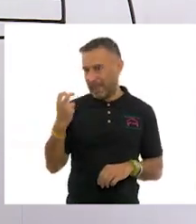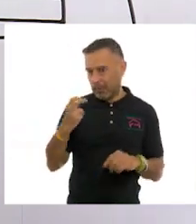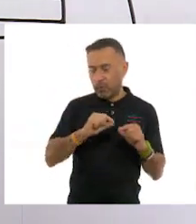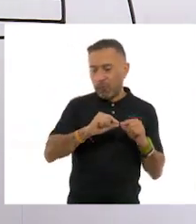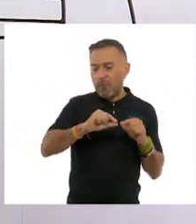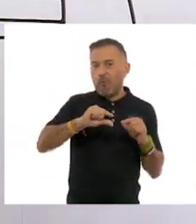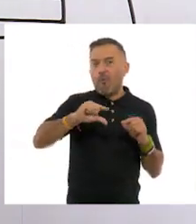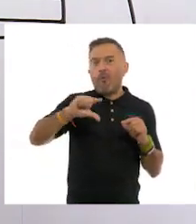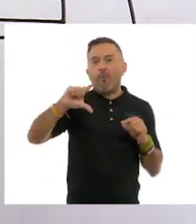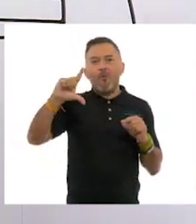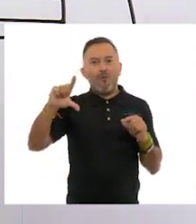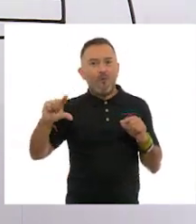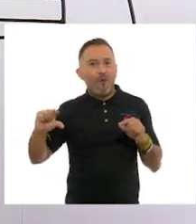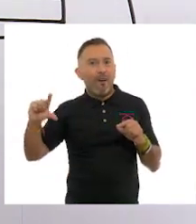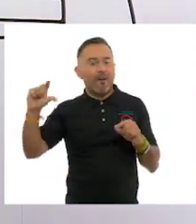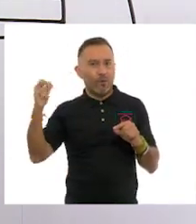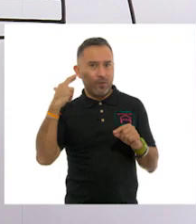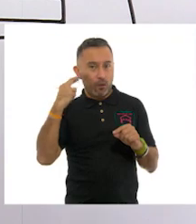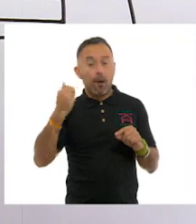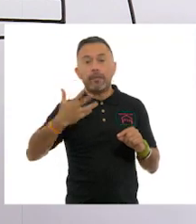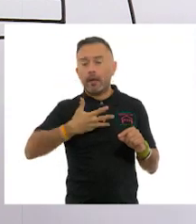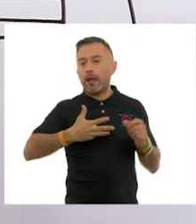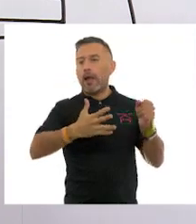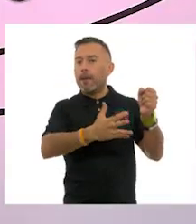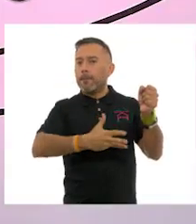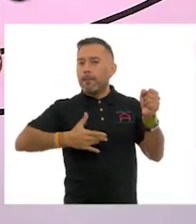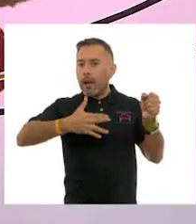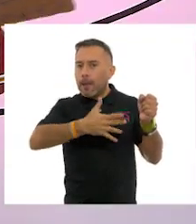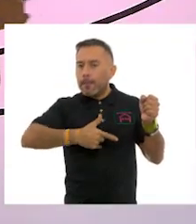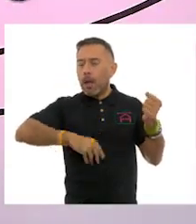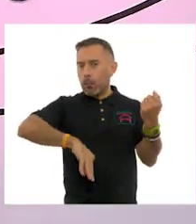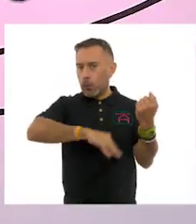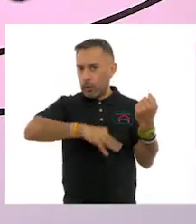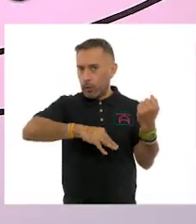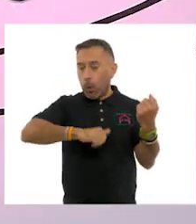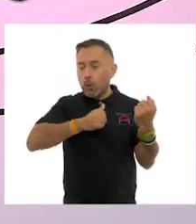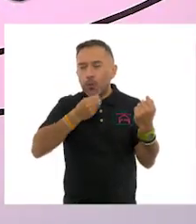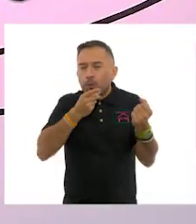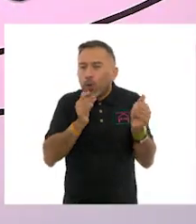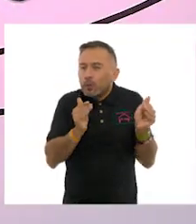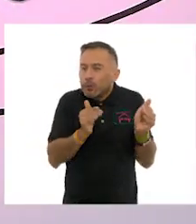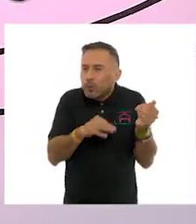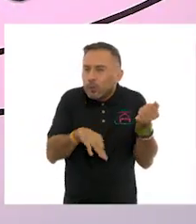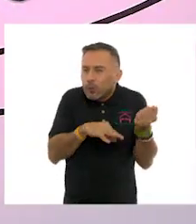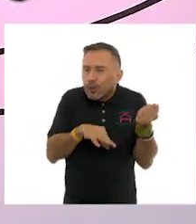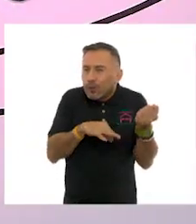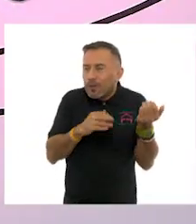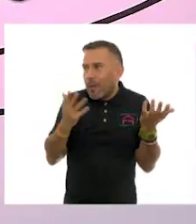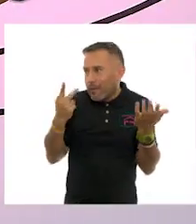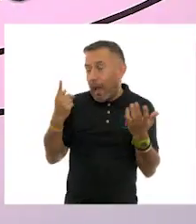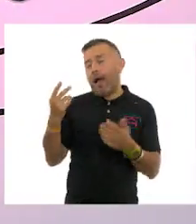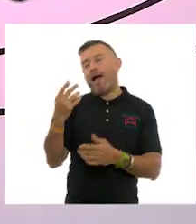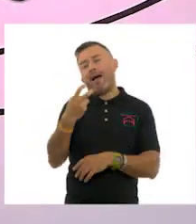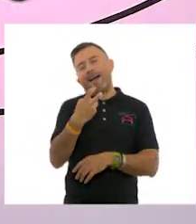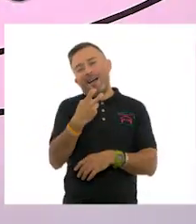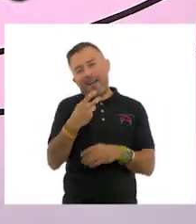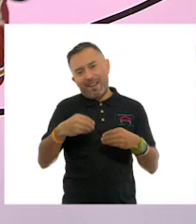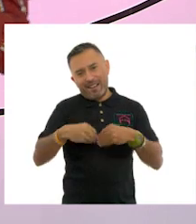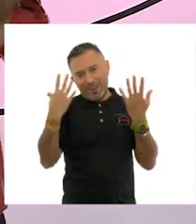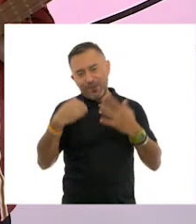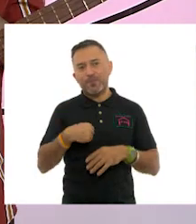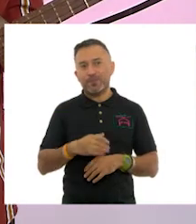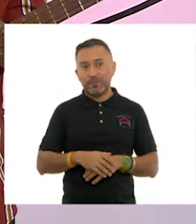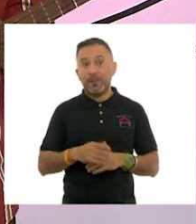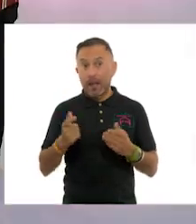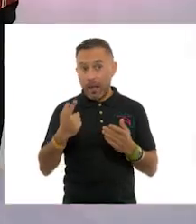abarcamos. Tenemos el arpa también y el violín en los tuxtlas. Ajá, y el violonchelo desde hace tiempo. Claro, exactamente. Muy bien. Bueno, vamos